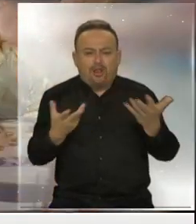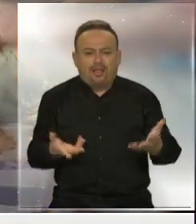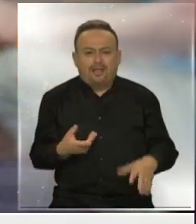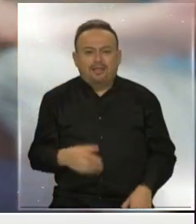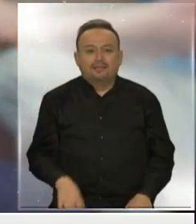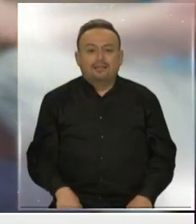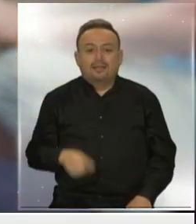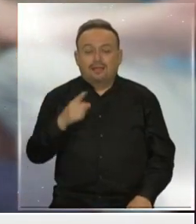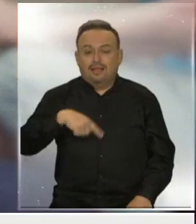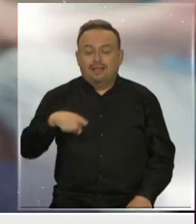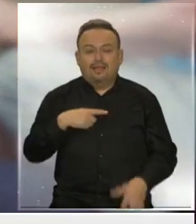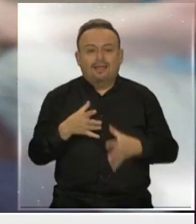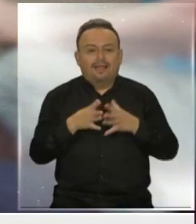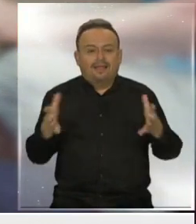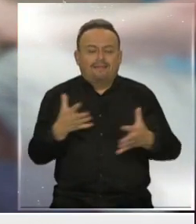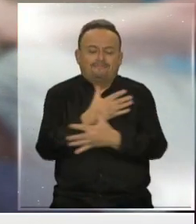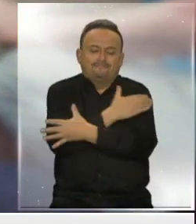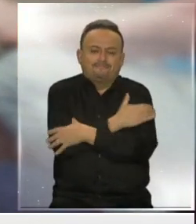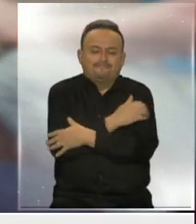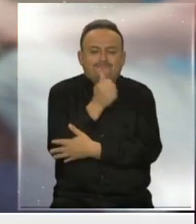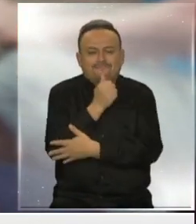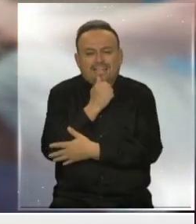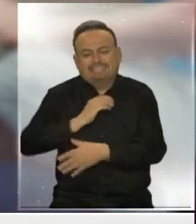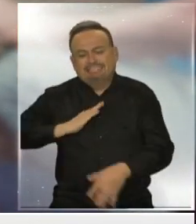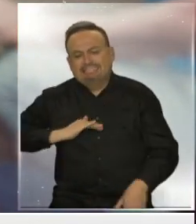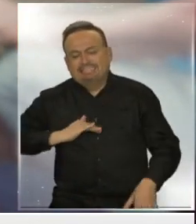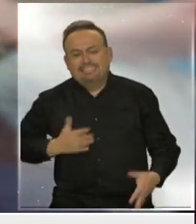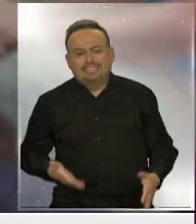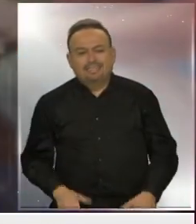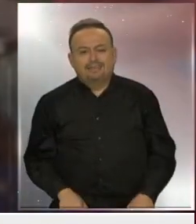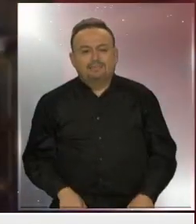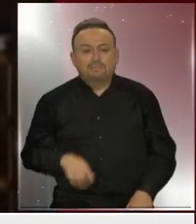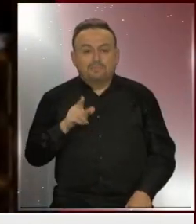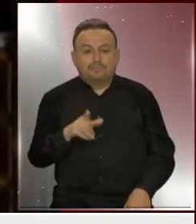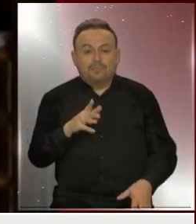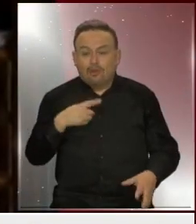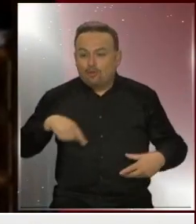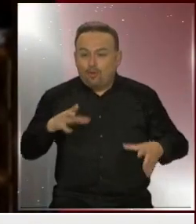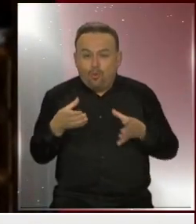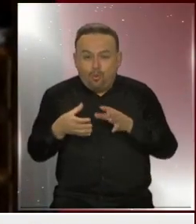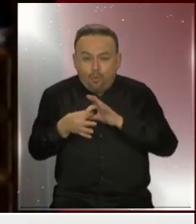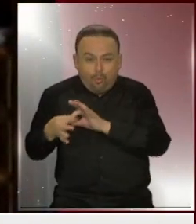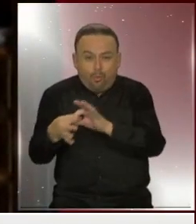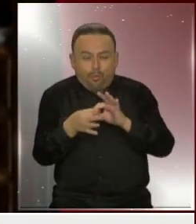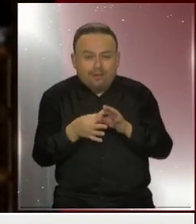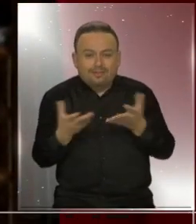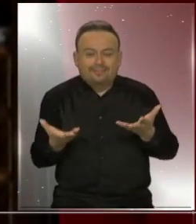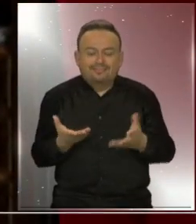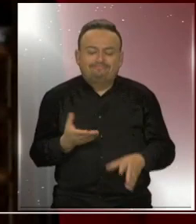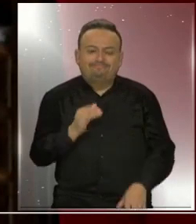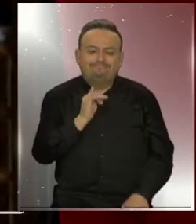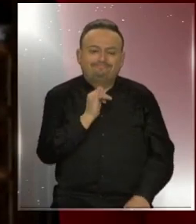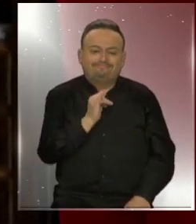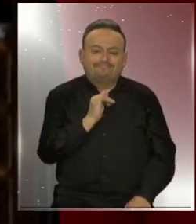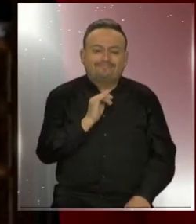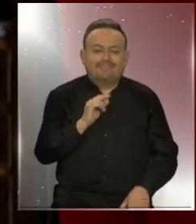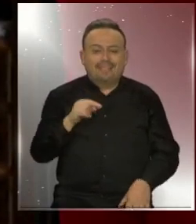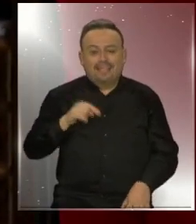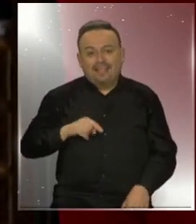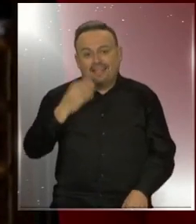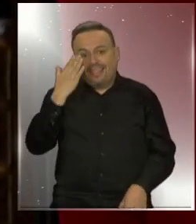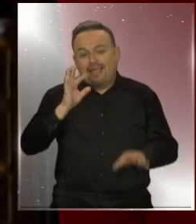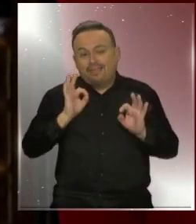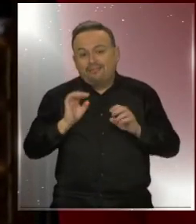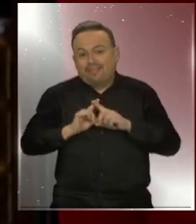Se va a extrañar, como te digo, el abrazo, el estar todos juntos. Claro que va a ser especial